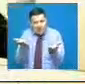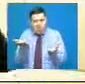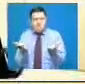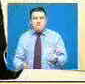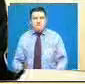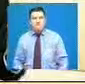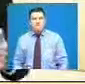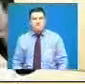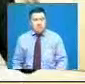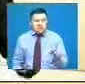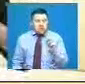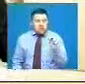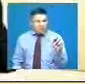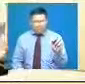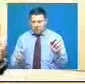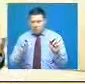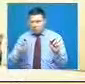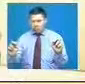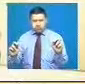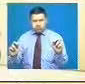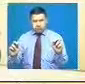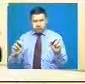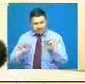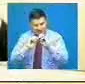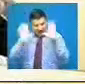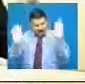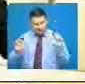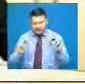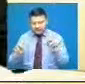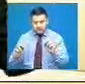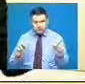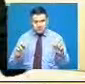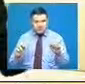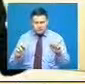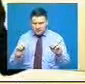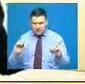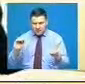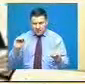que ese nivel corresponde grosso modo con el nivel adecuado.